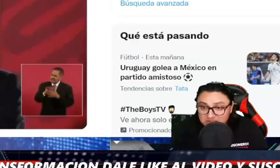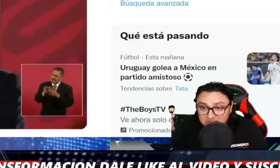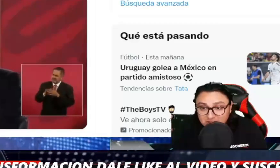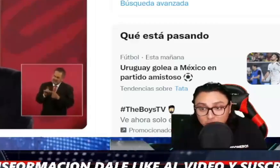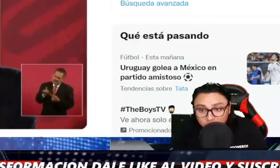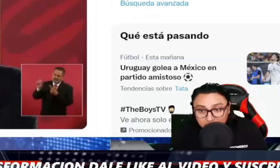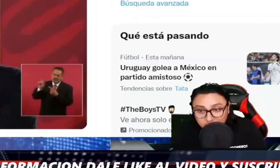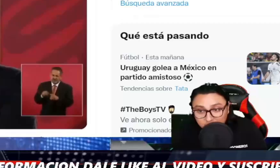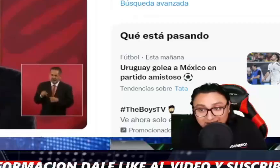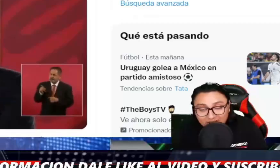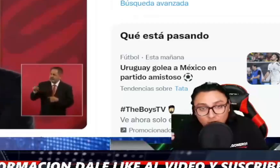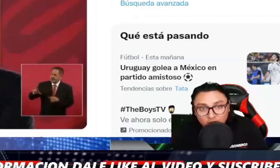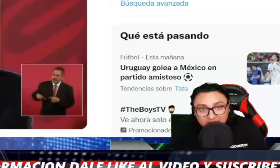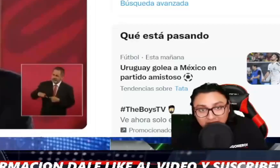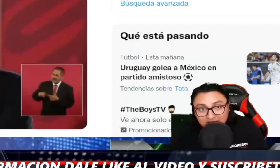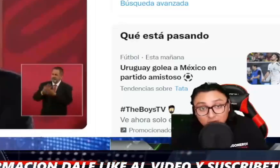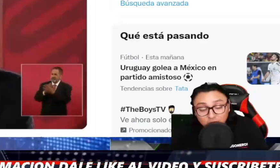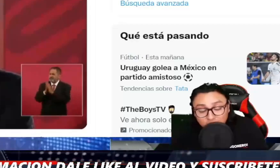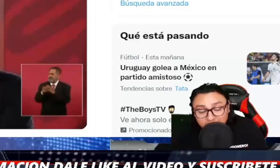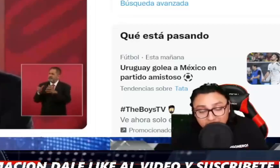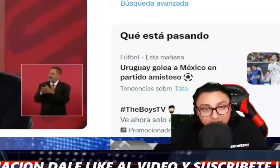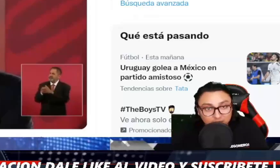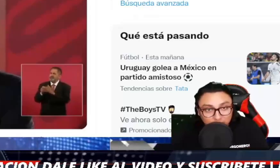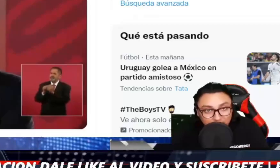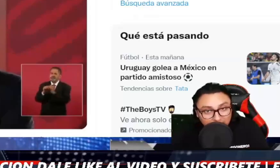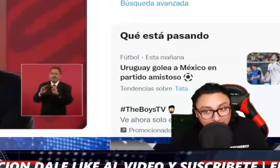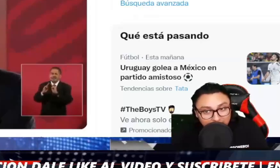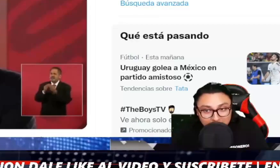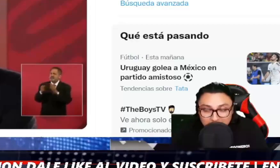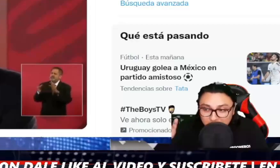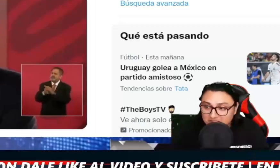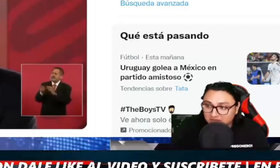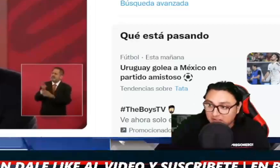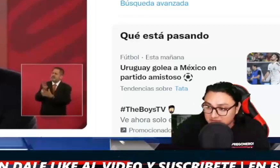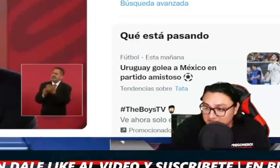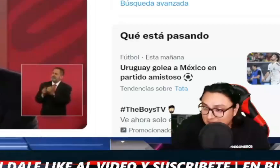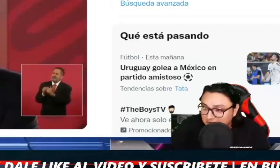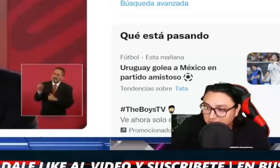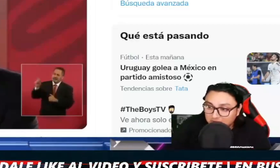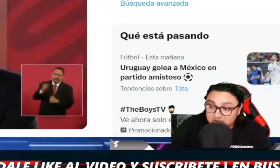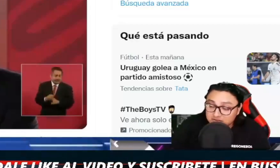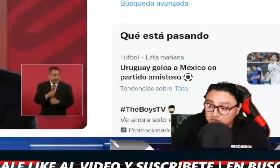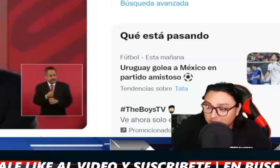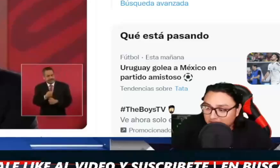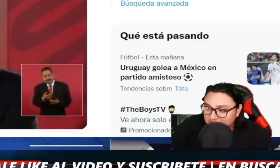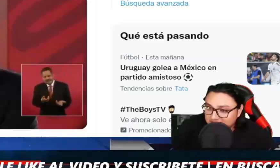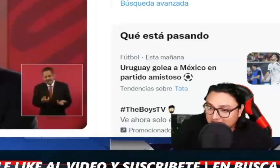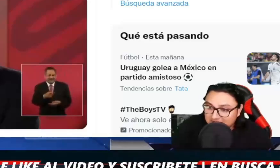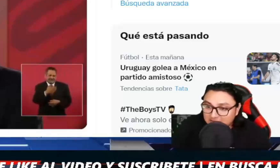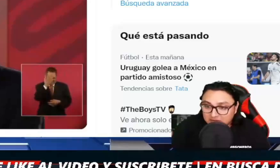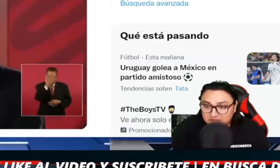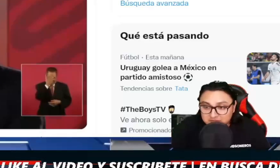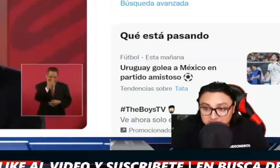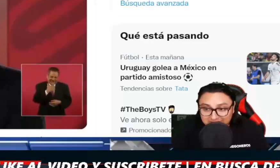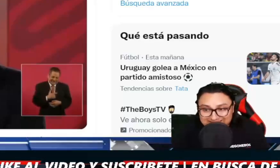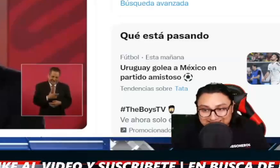mismo, sin ninguna prueba, con qué autoridad moral. Pues ya lo tienen, mis estimados, pero no nos dejen sus comentarios acerca de